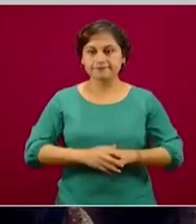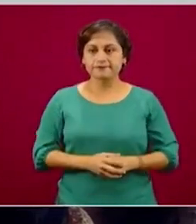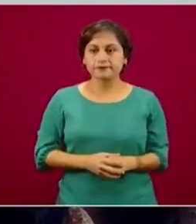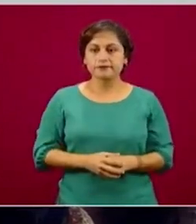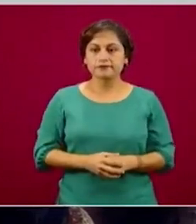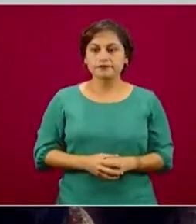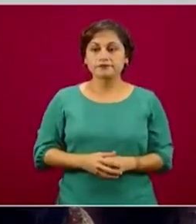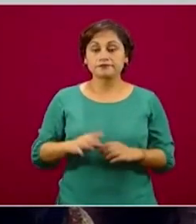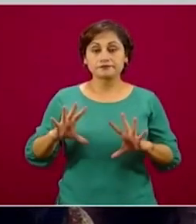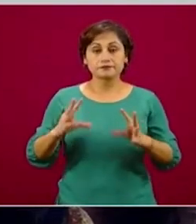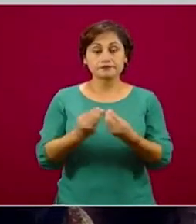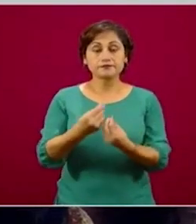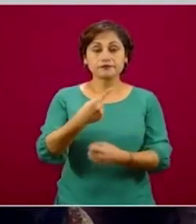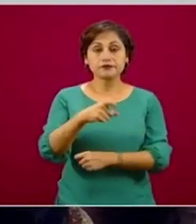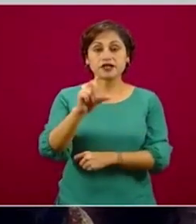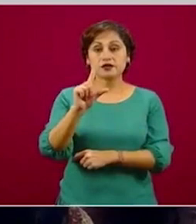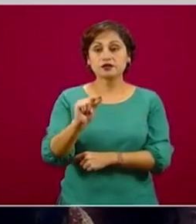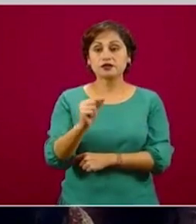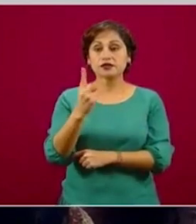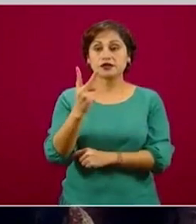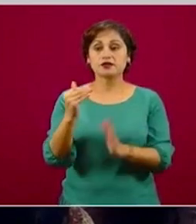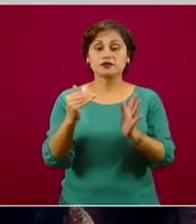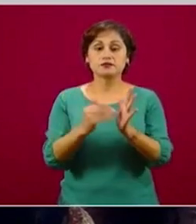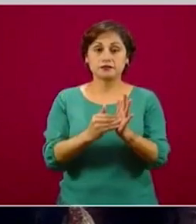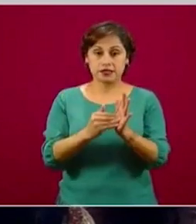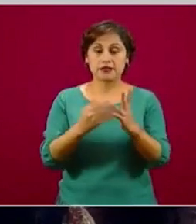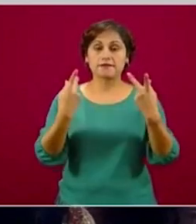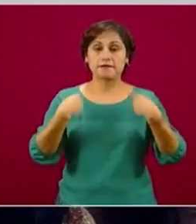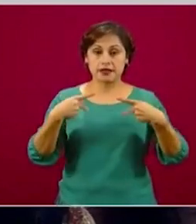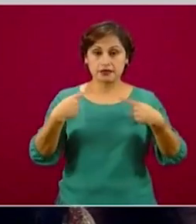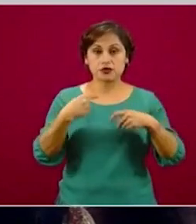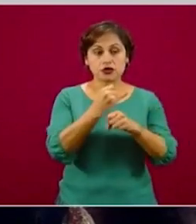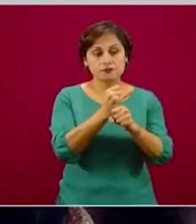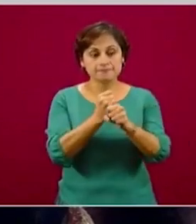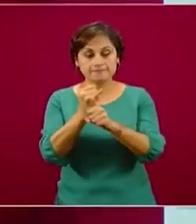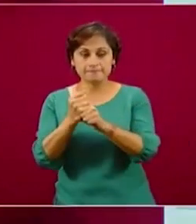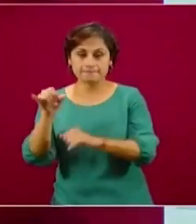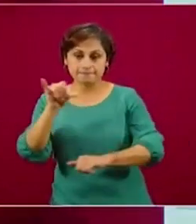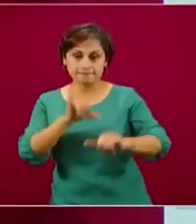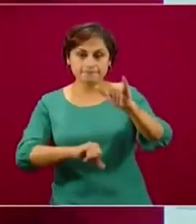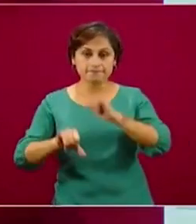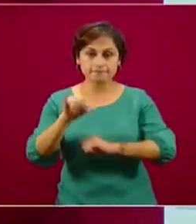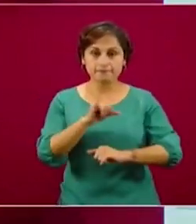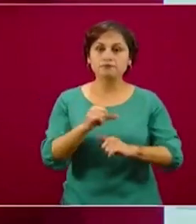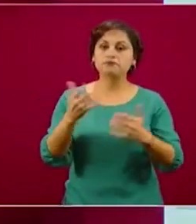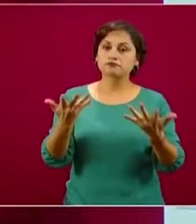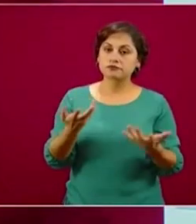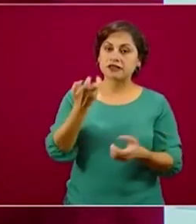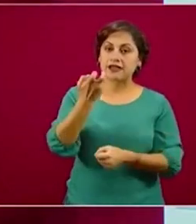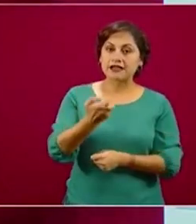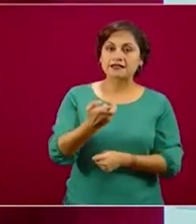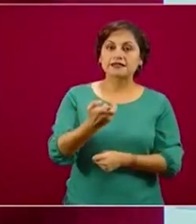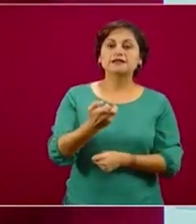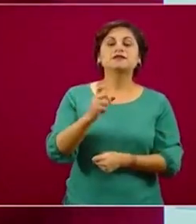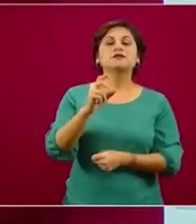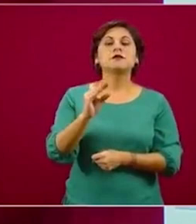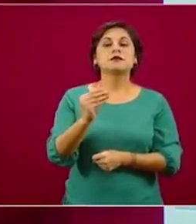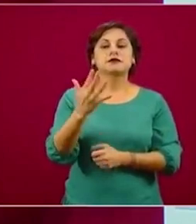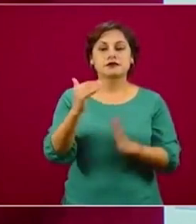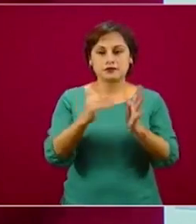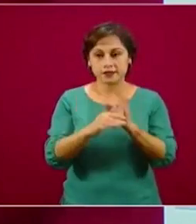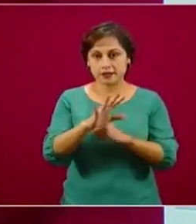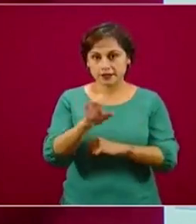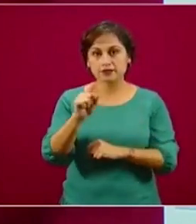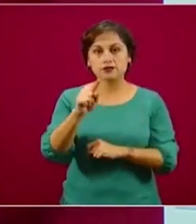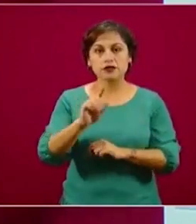mil personas han sido estudiadas de las que han resultado 95 mil 568 personas en las que